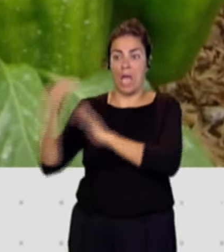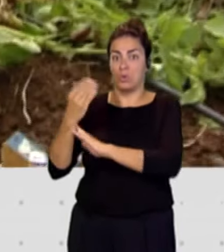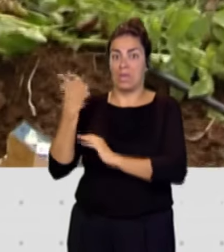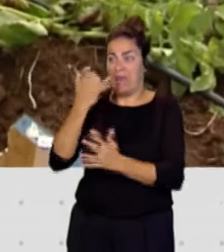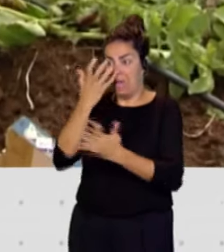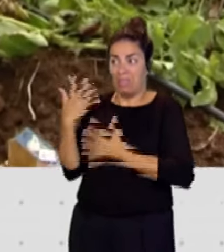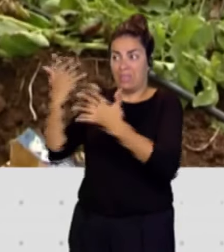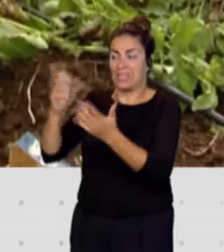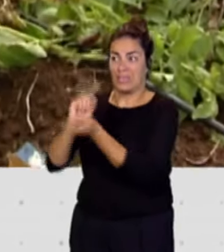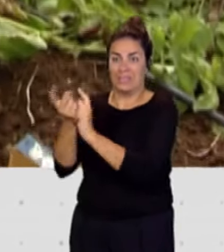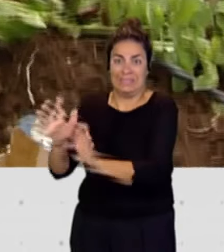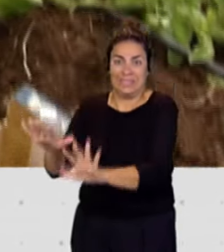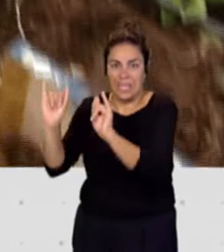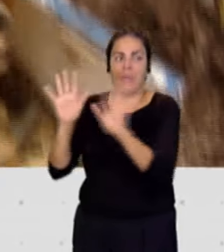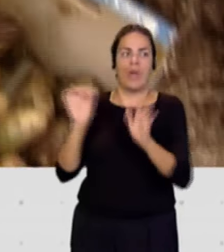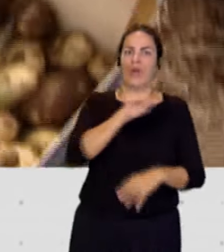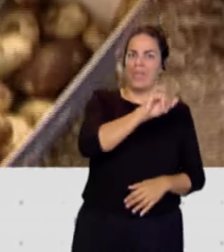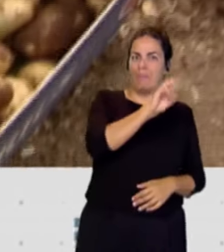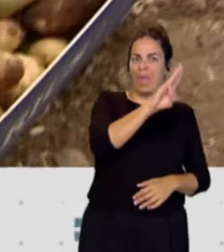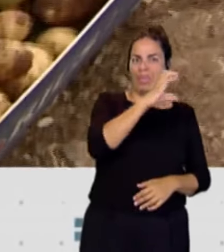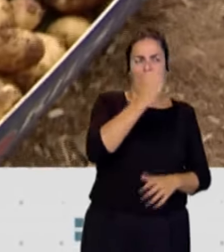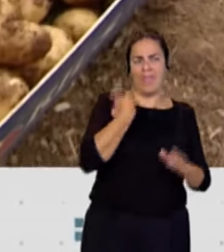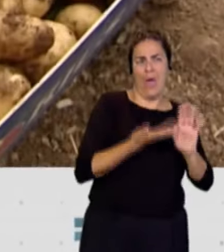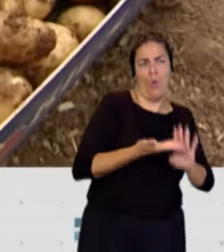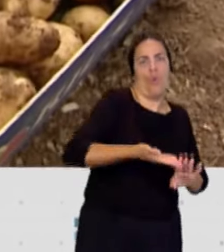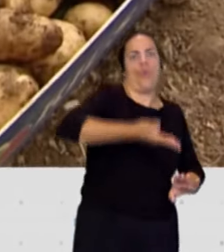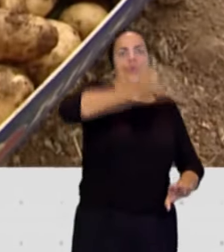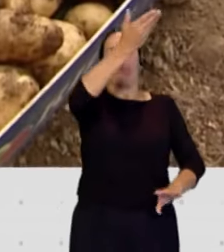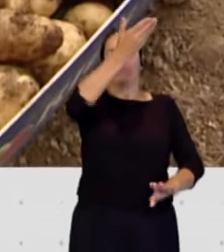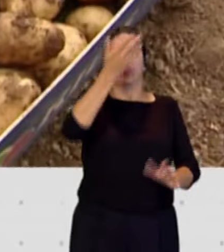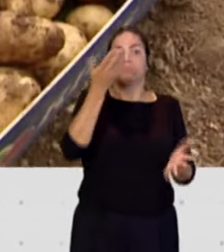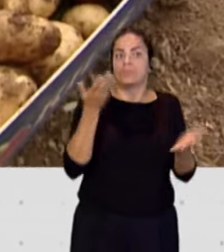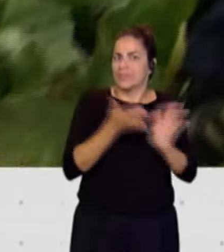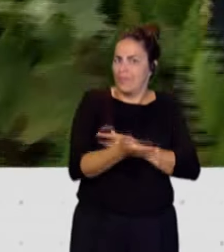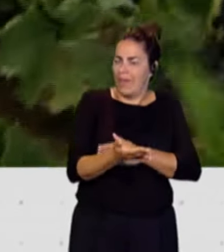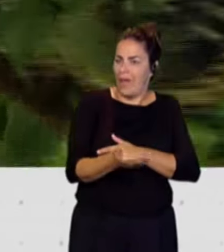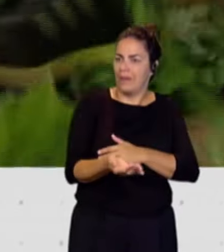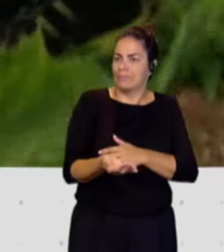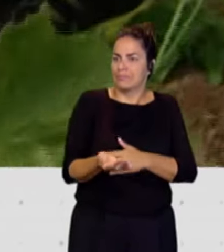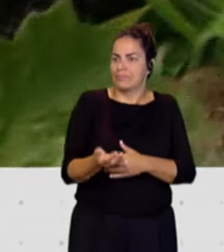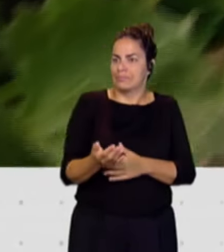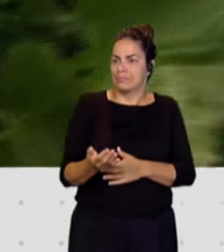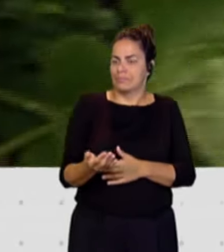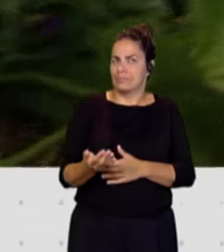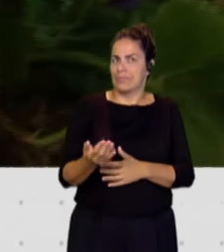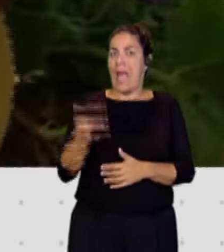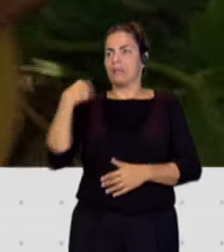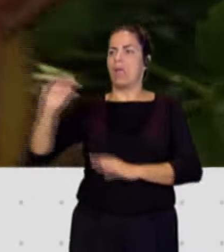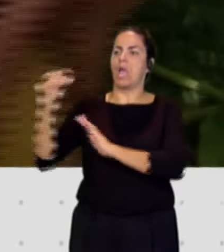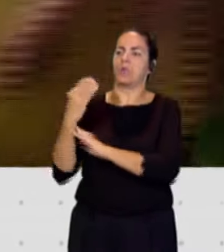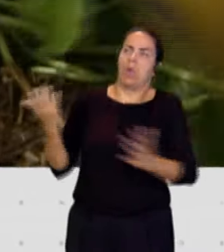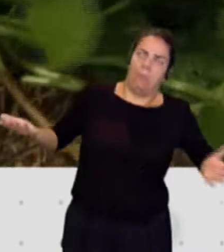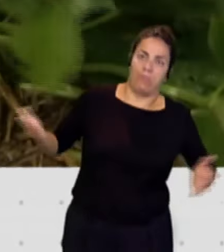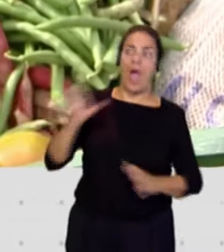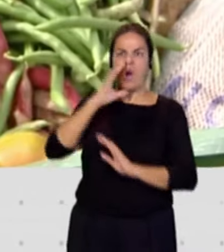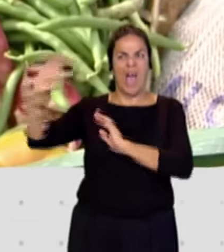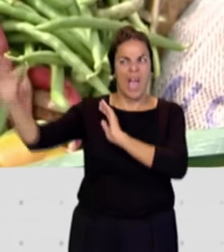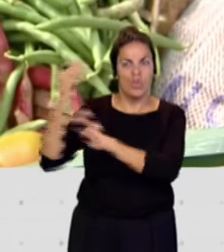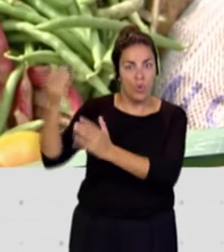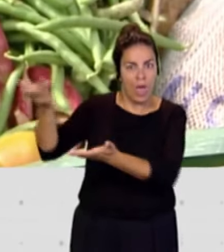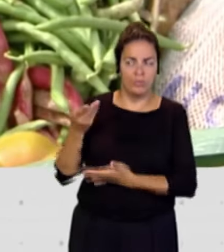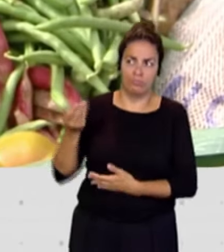ipc ha subido de tal magnitud que que realmente no tienen la importancia que tenían anteriormente Y desde el estado por supuesto